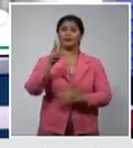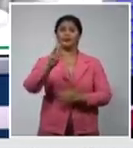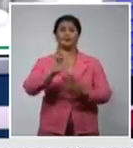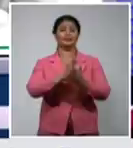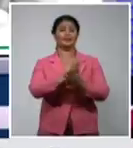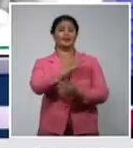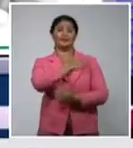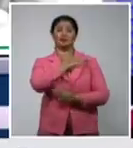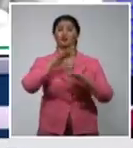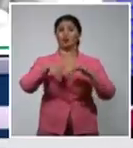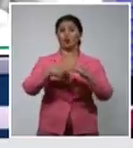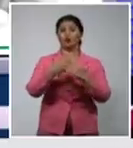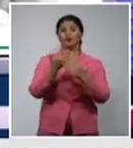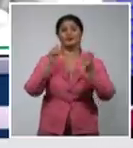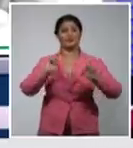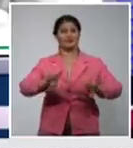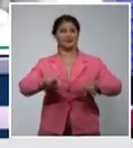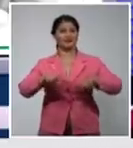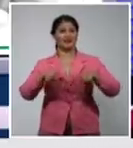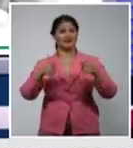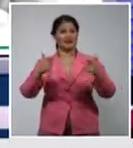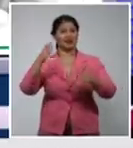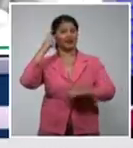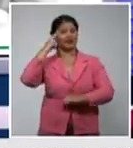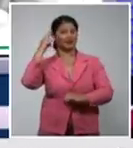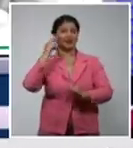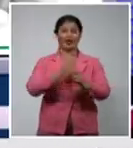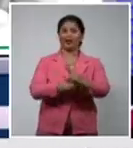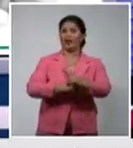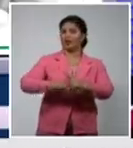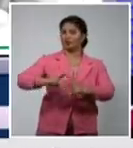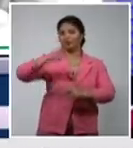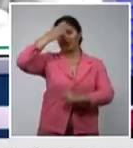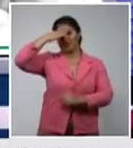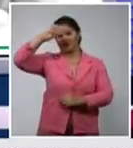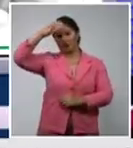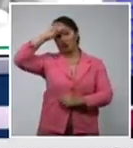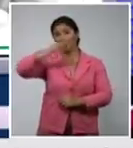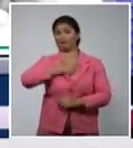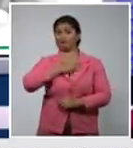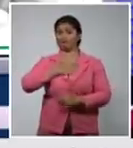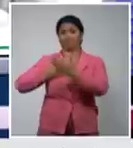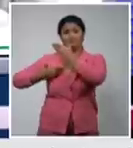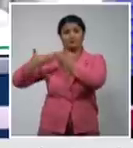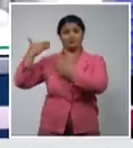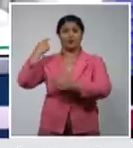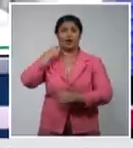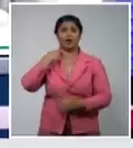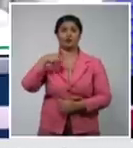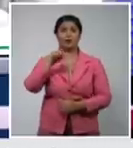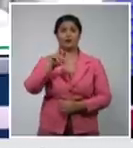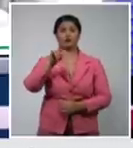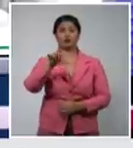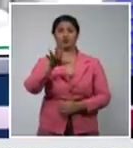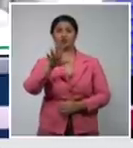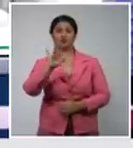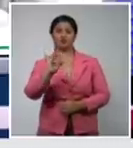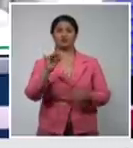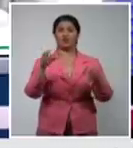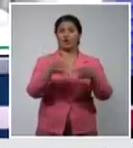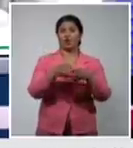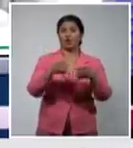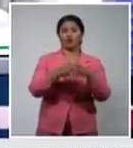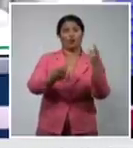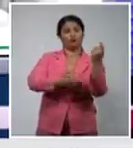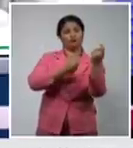para contar la historia, para seguir contando la historia de aquel 13 de marzo de 1957, cuando un grupo de integrantes